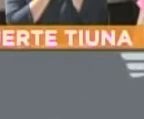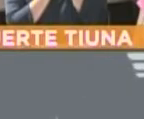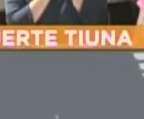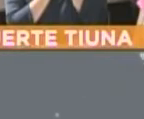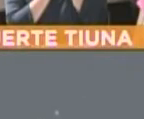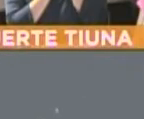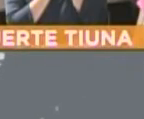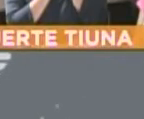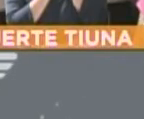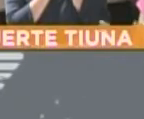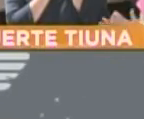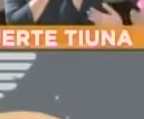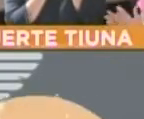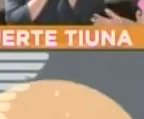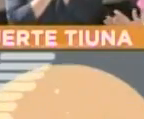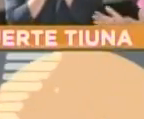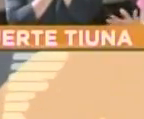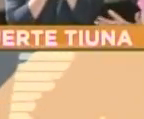recuperando, inaugurando